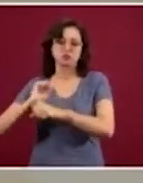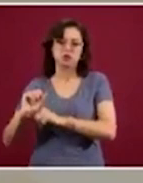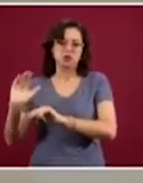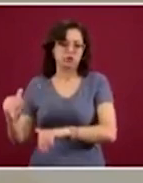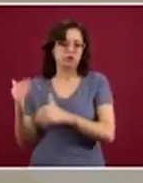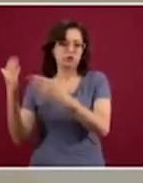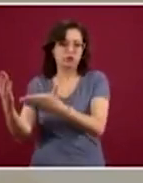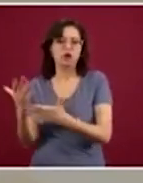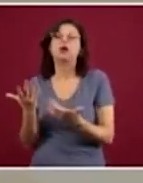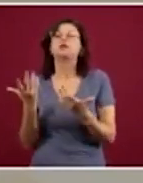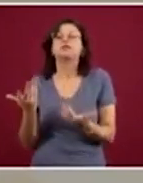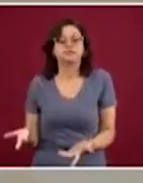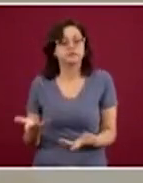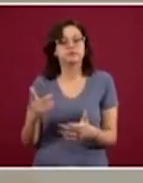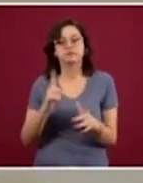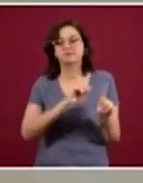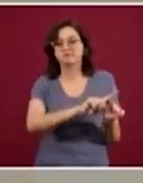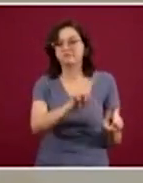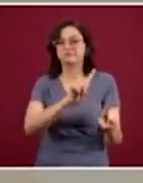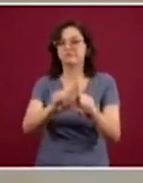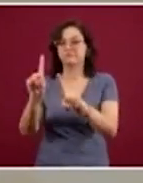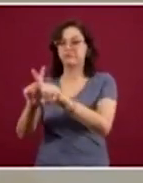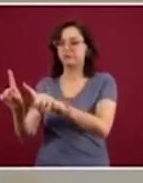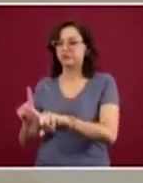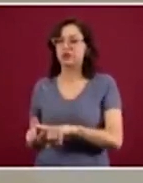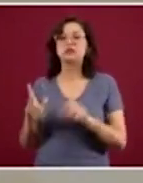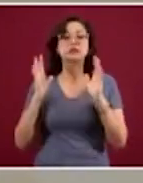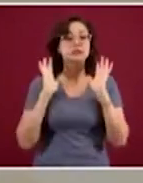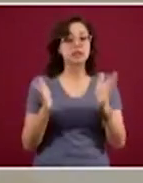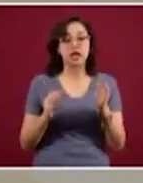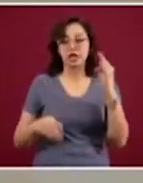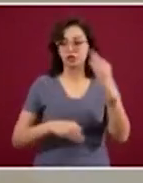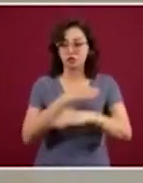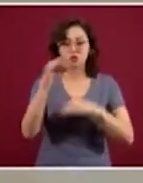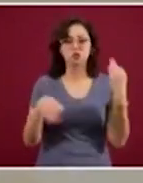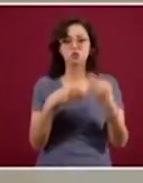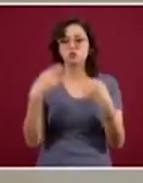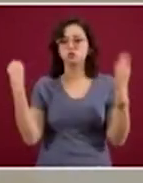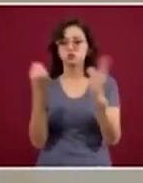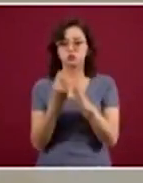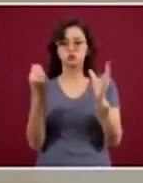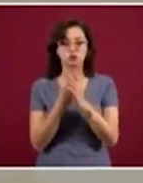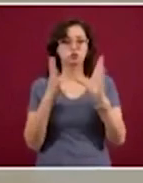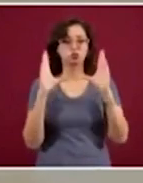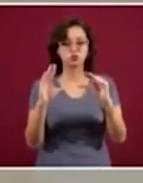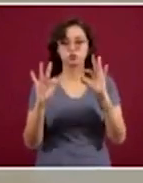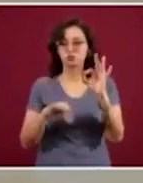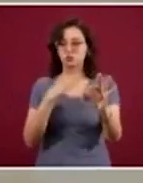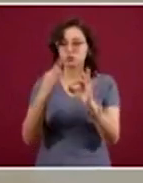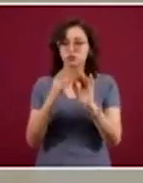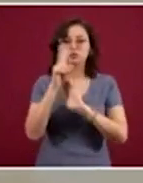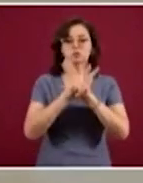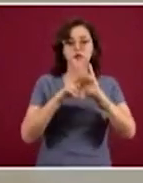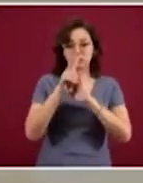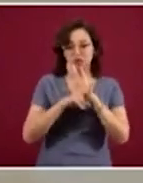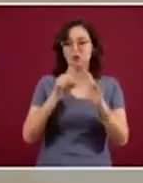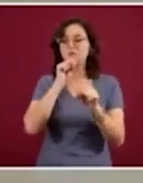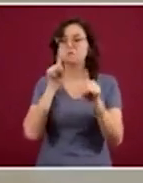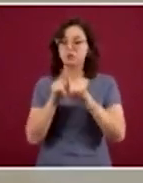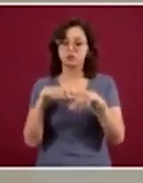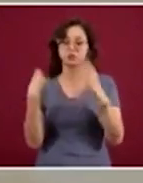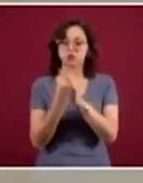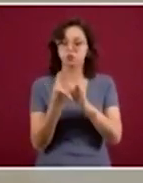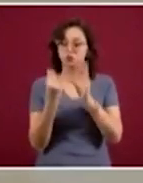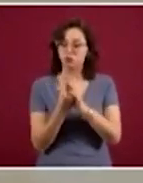las diversas categorías que tenemos de tal manera que se encuentran capacitados a través de vídeos y de sesiones presenciales